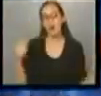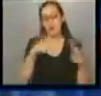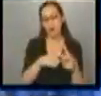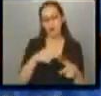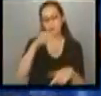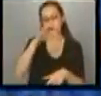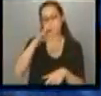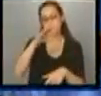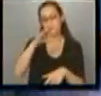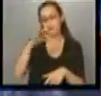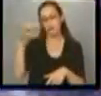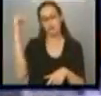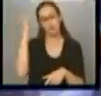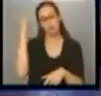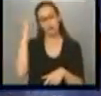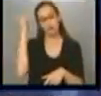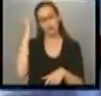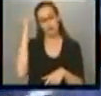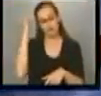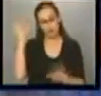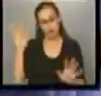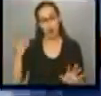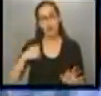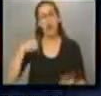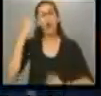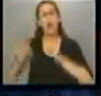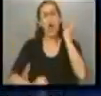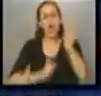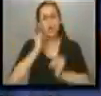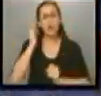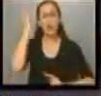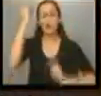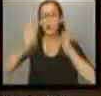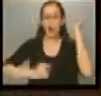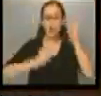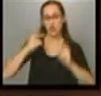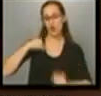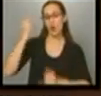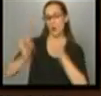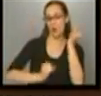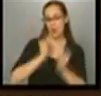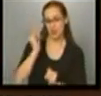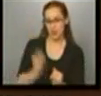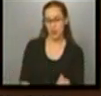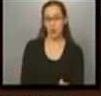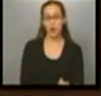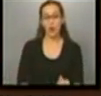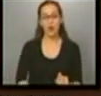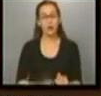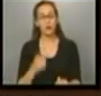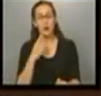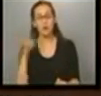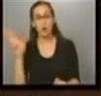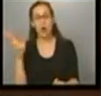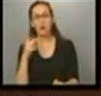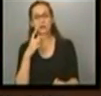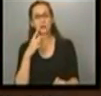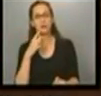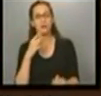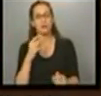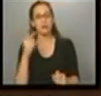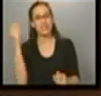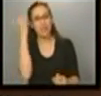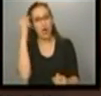sesión difícil. Voy a empezar por un sueño que tuve, no sé qué fue. Y cuando le contaba, ella abría los ojos y me